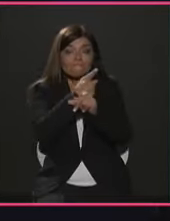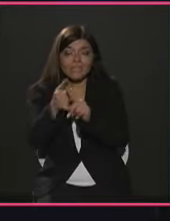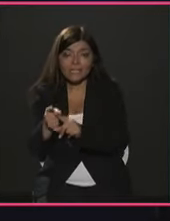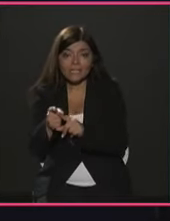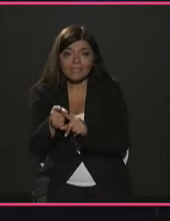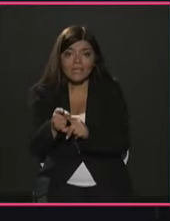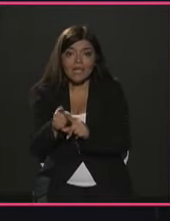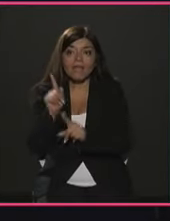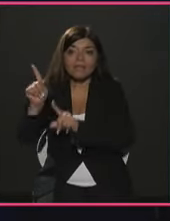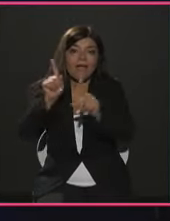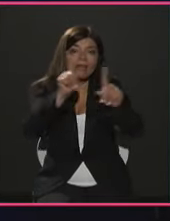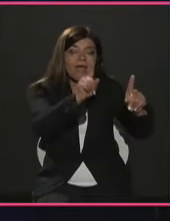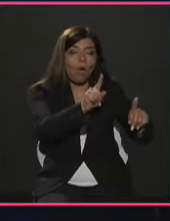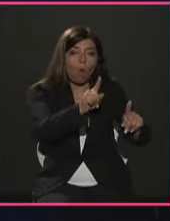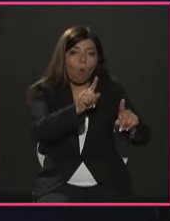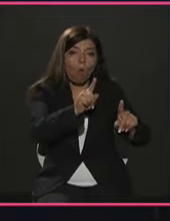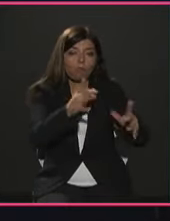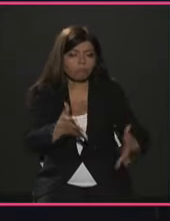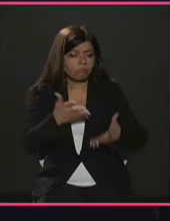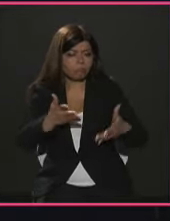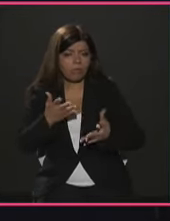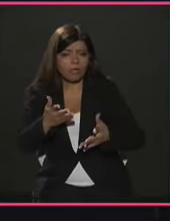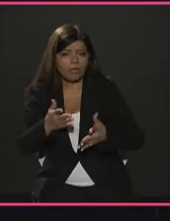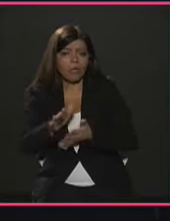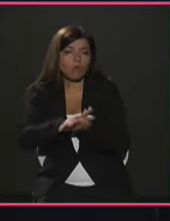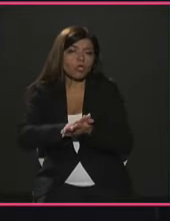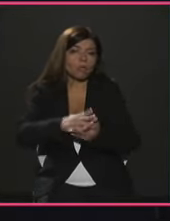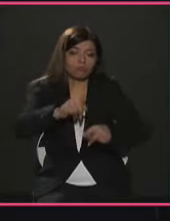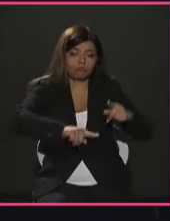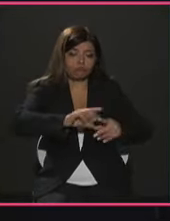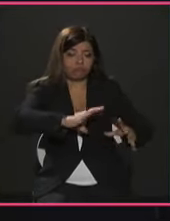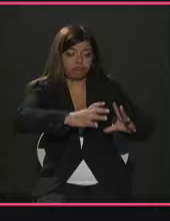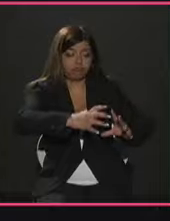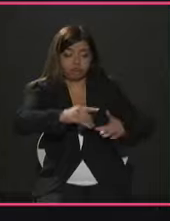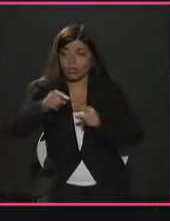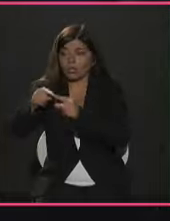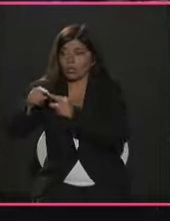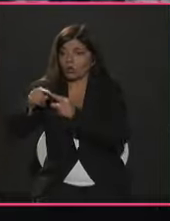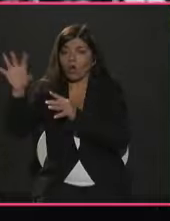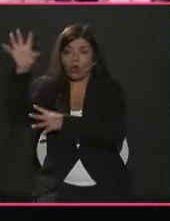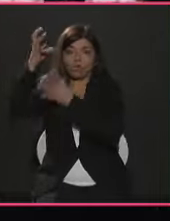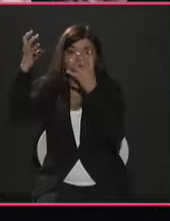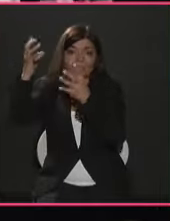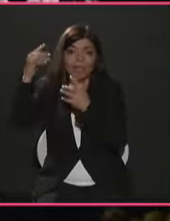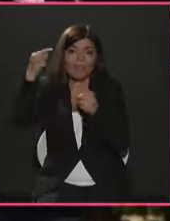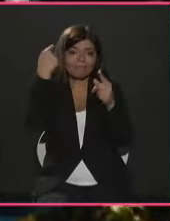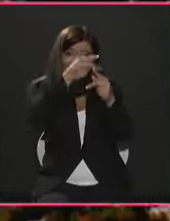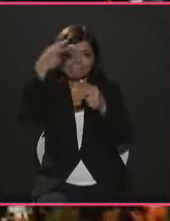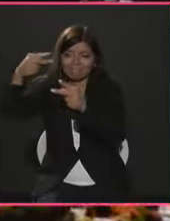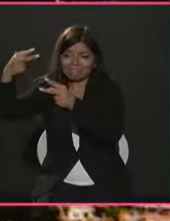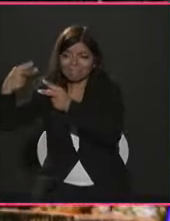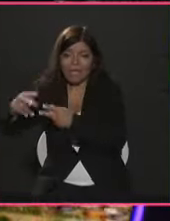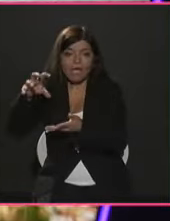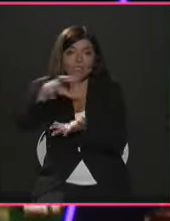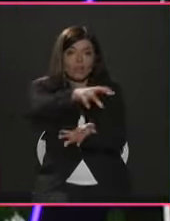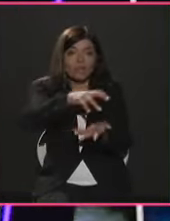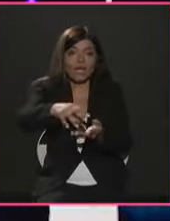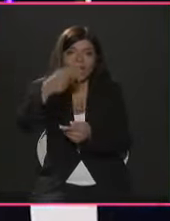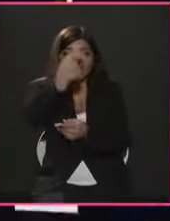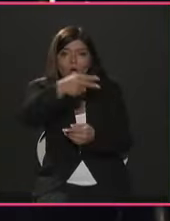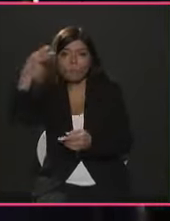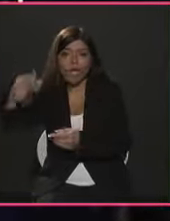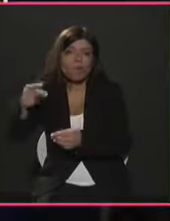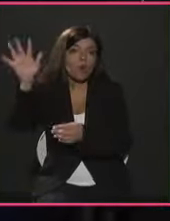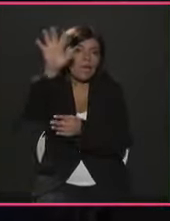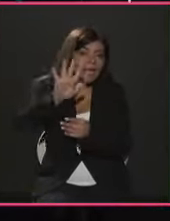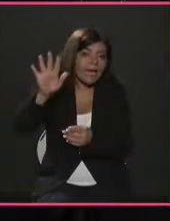estímulos de una sociedad particular un territorio un clima diferentes características propias de cada una de ellas que finalmente determina una